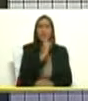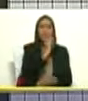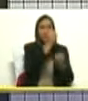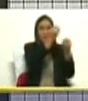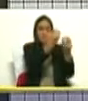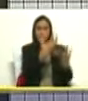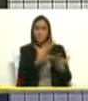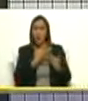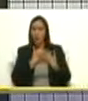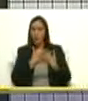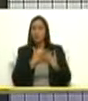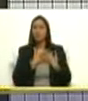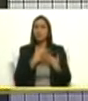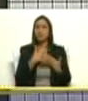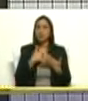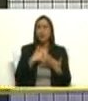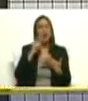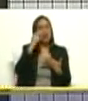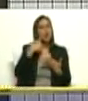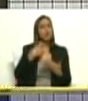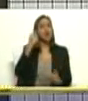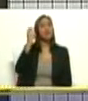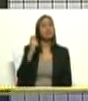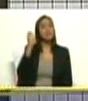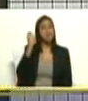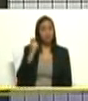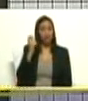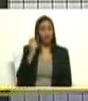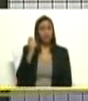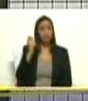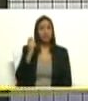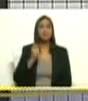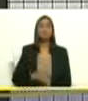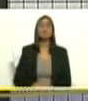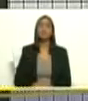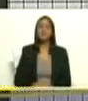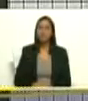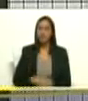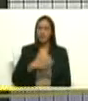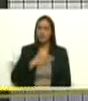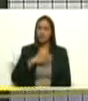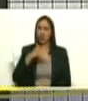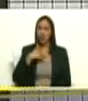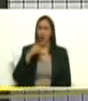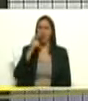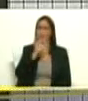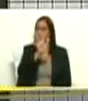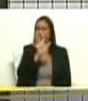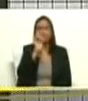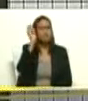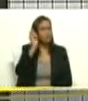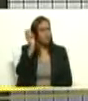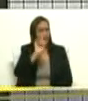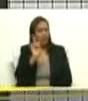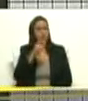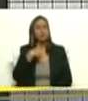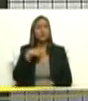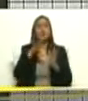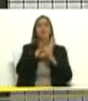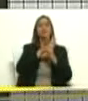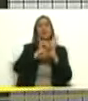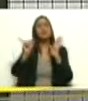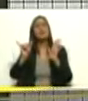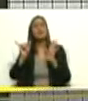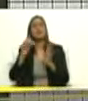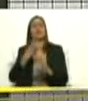era diputado y no era diputado había sido Constituyente era candidato a diputado